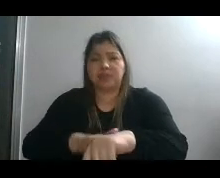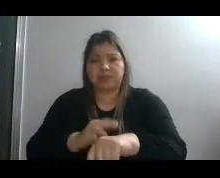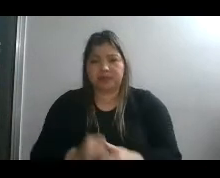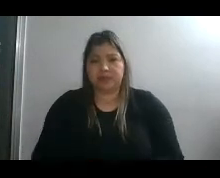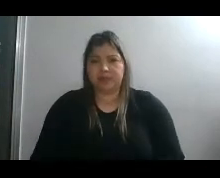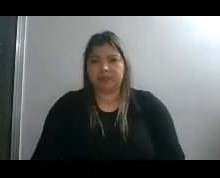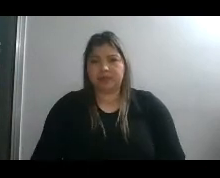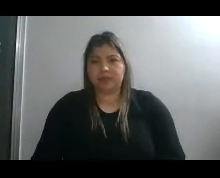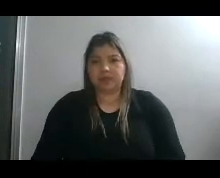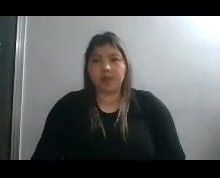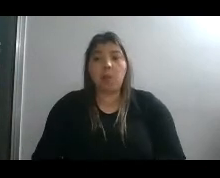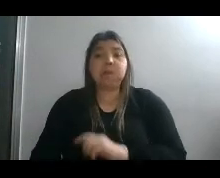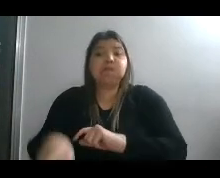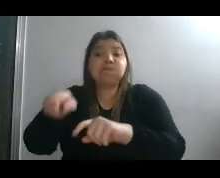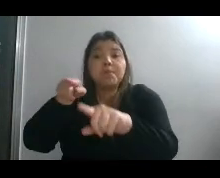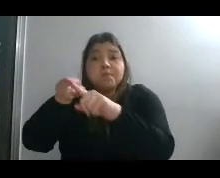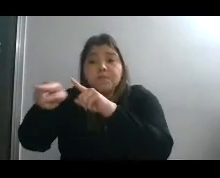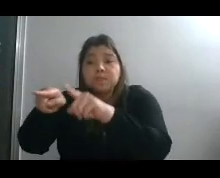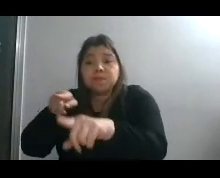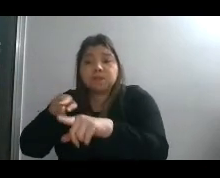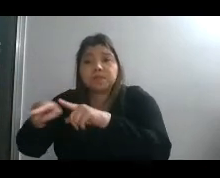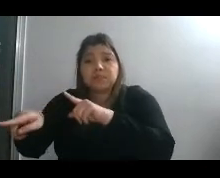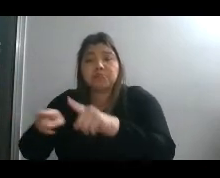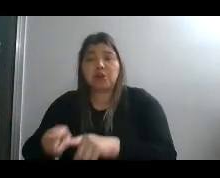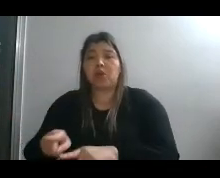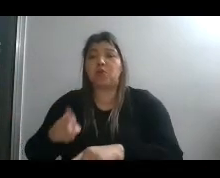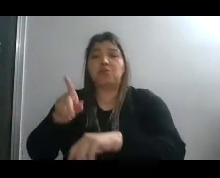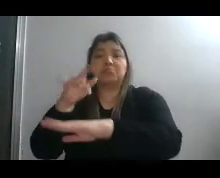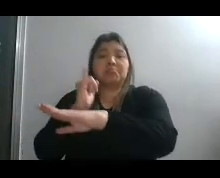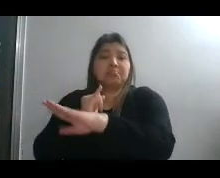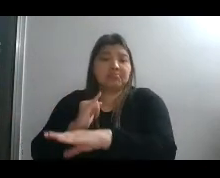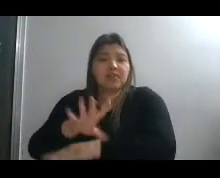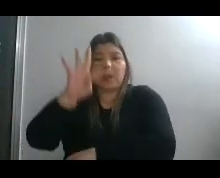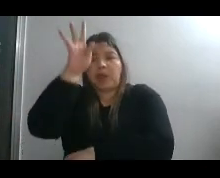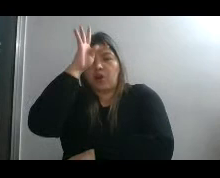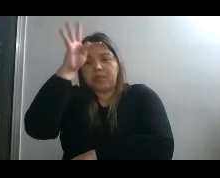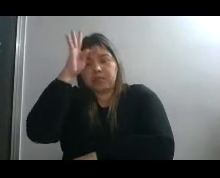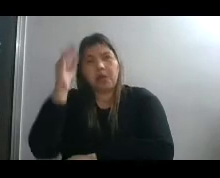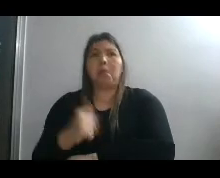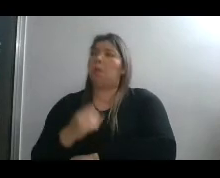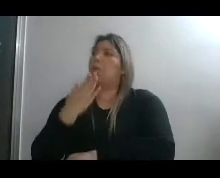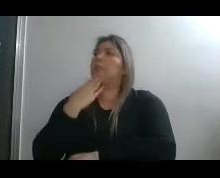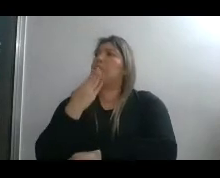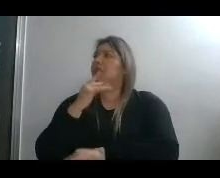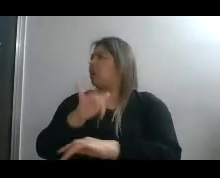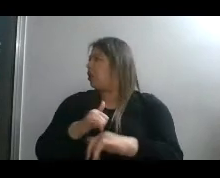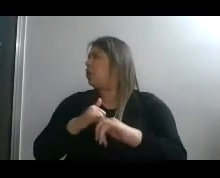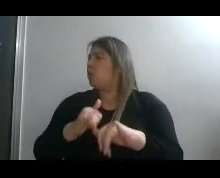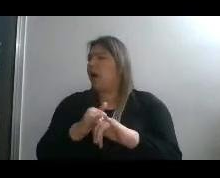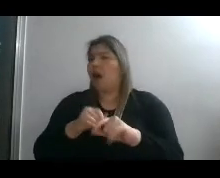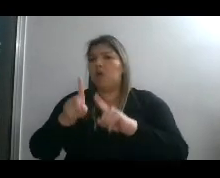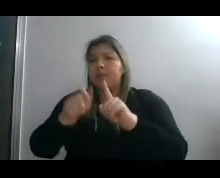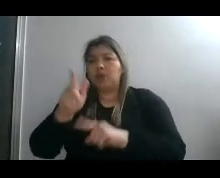Algunas instituciones pueda que se encuentren así, porque dicen, no se me ha aumentado la cantidad de pacientes, yo no soy foco de atención de este